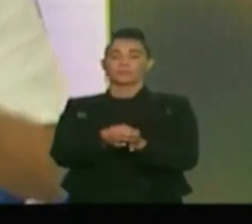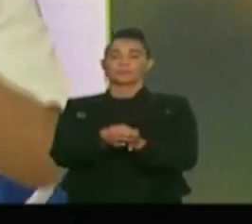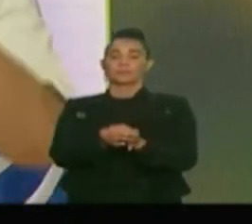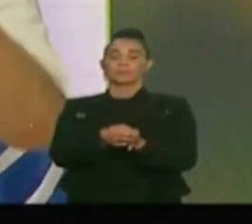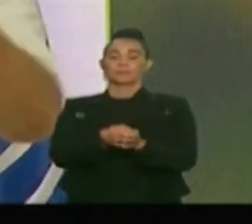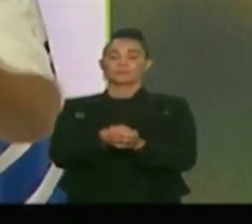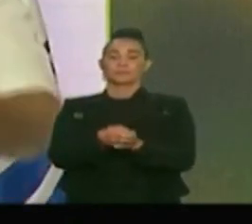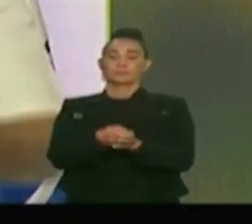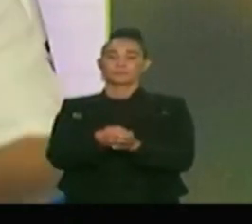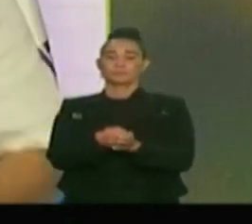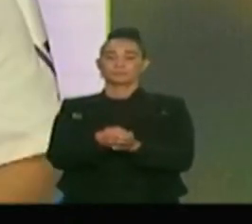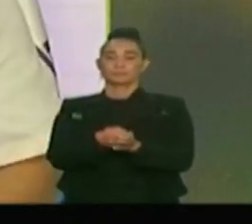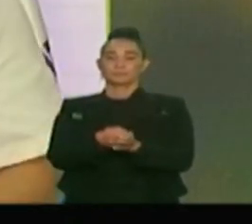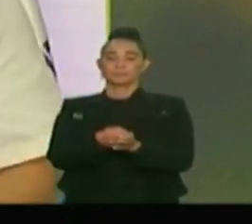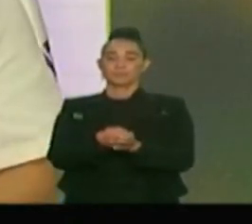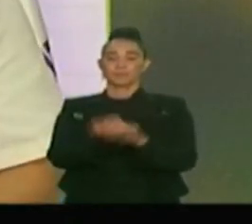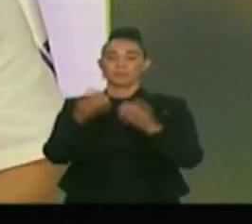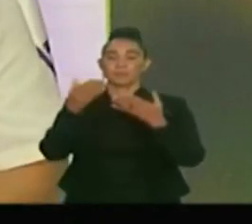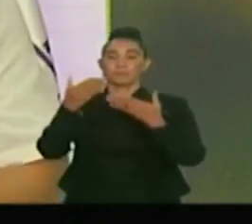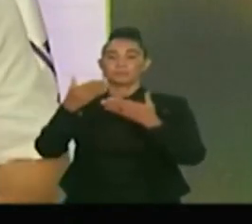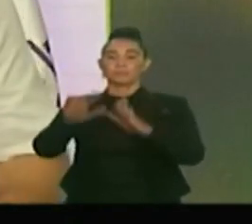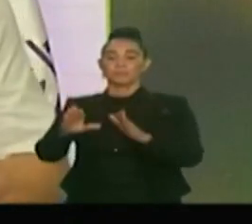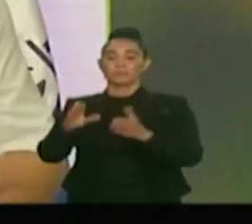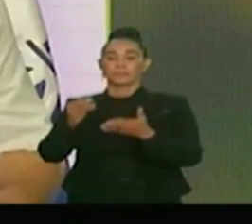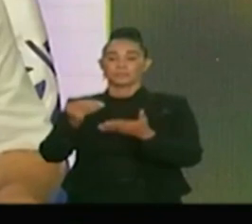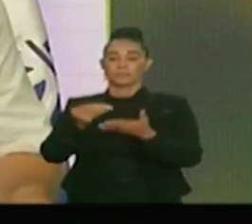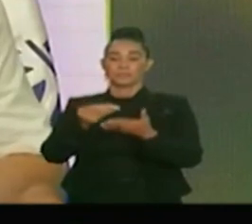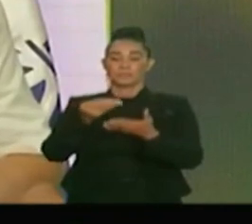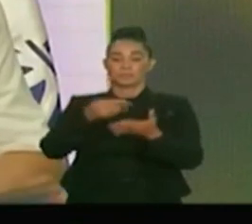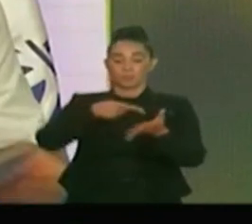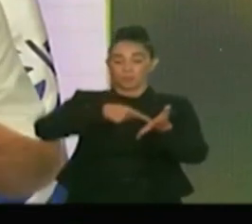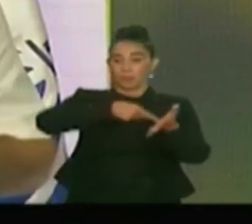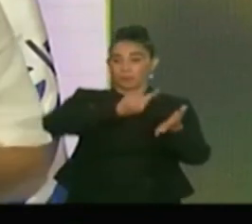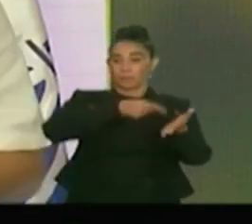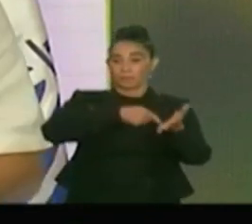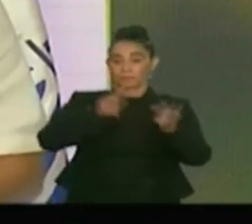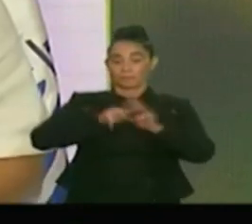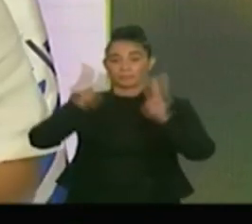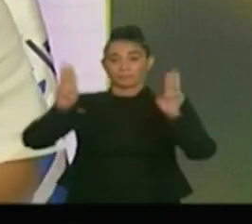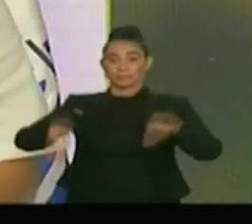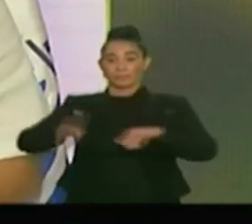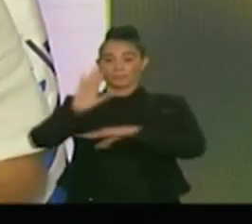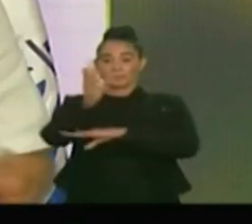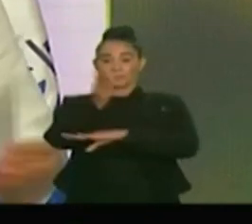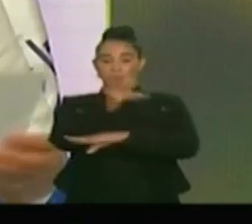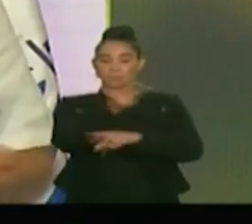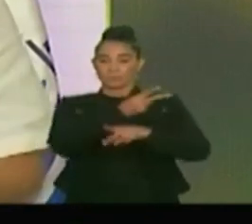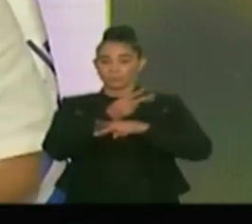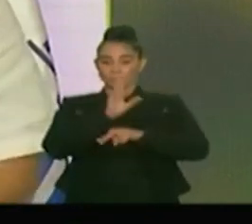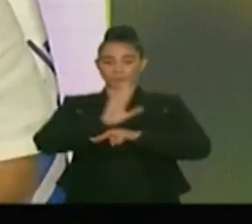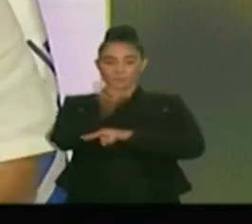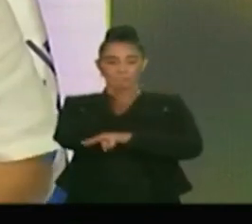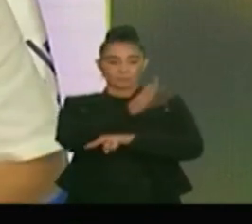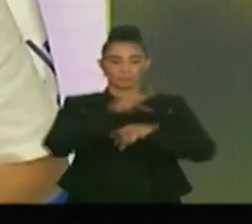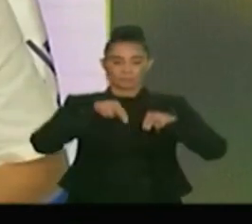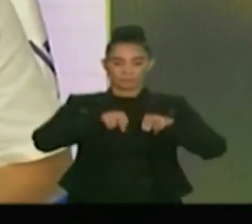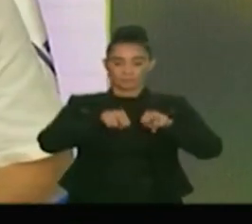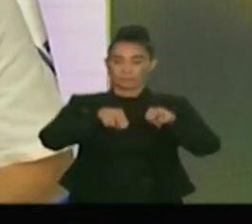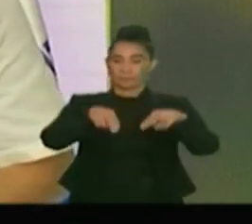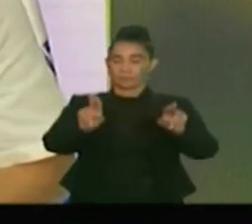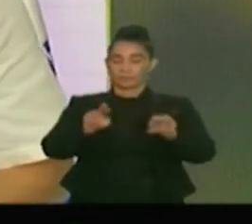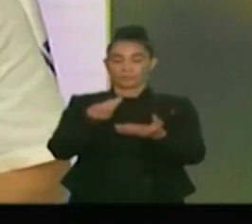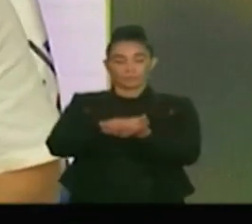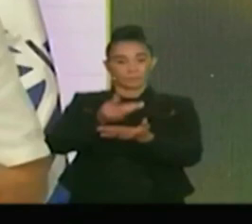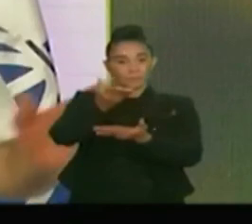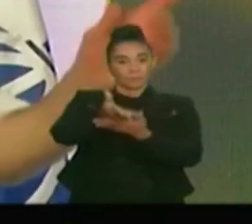ya le hemos transferido y le hemos autorizado al Ministerio de Medio Ambiente los